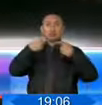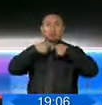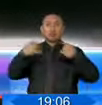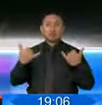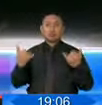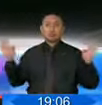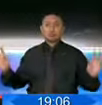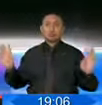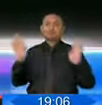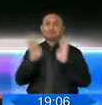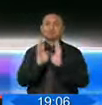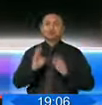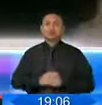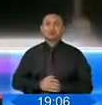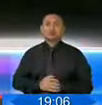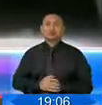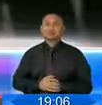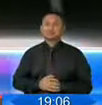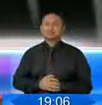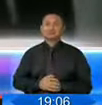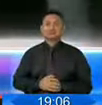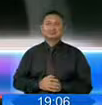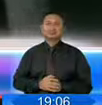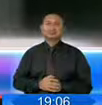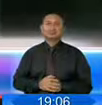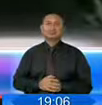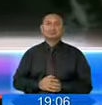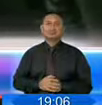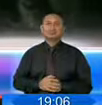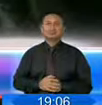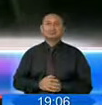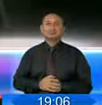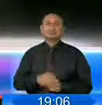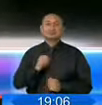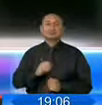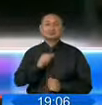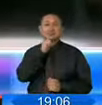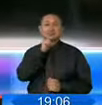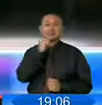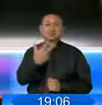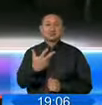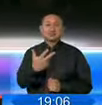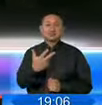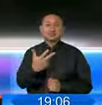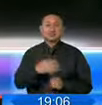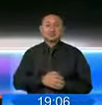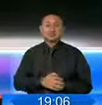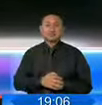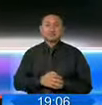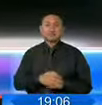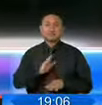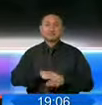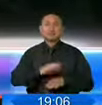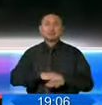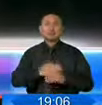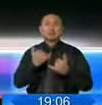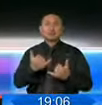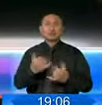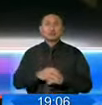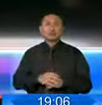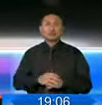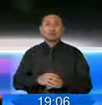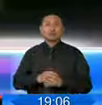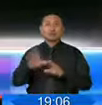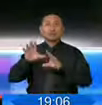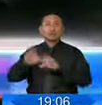hoy en este lugar bajo la consigna "Los queremos de vuelta y nos faltan tres". Esto a propósito del secuestro que